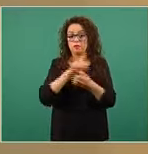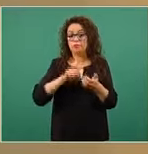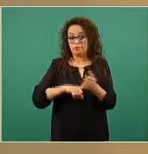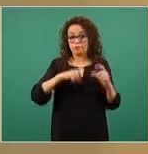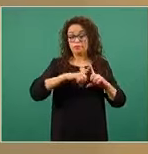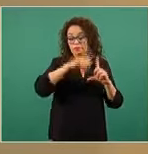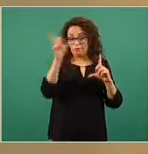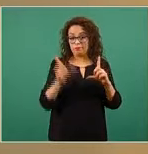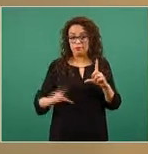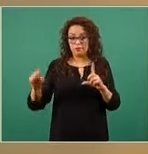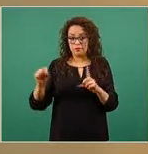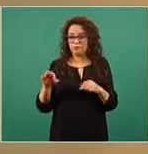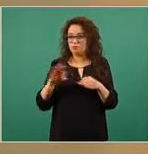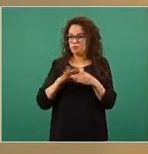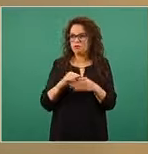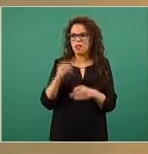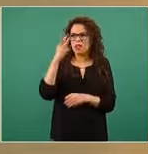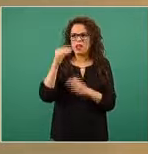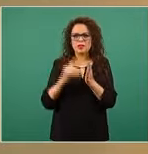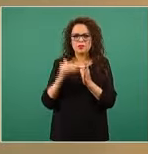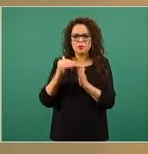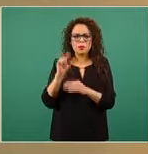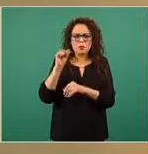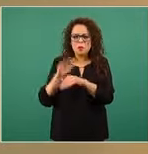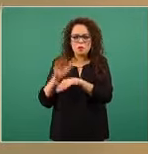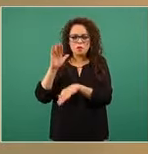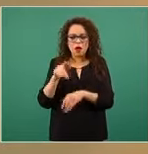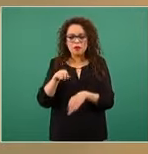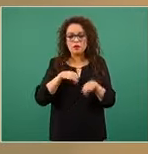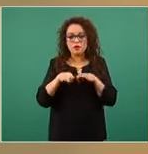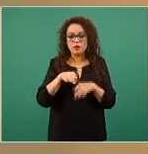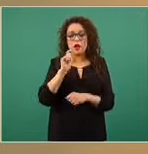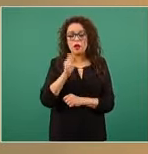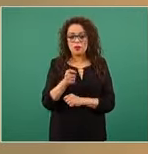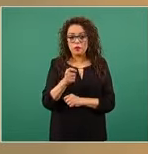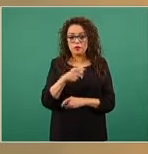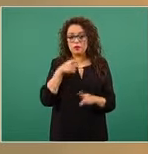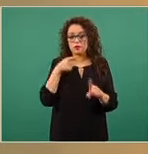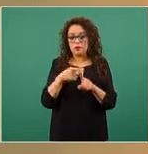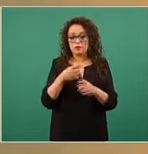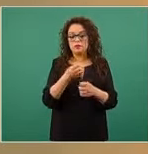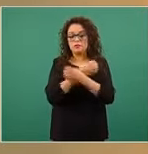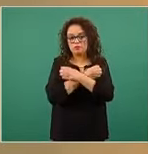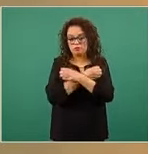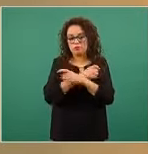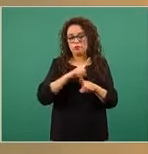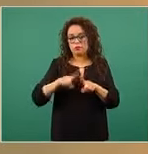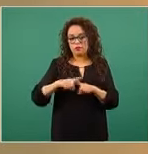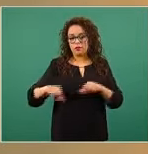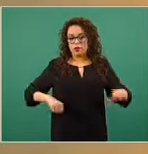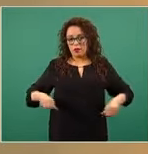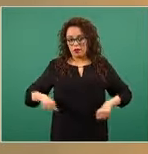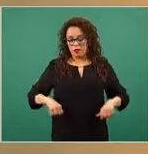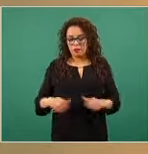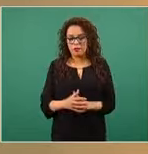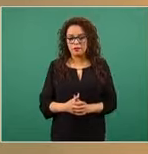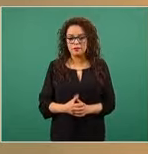3 millones de personas que se dedican como profesión, como ocupación a las actividades del sistema